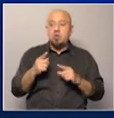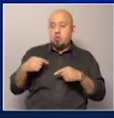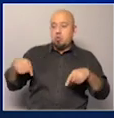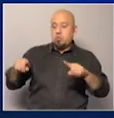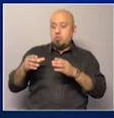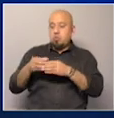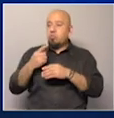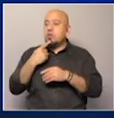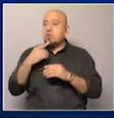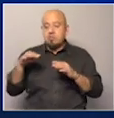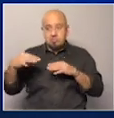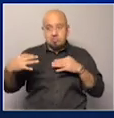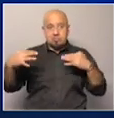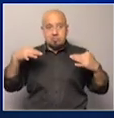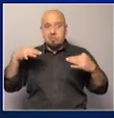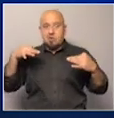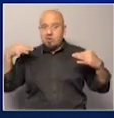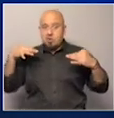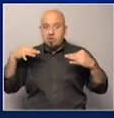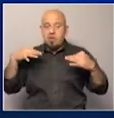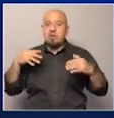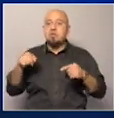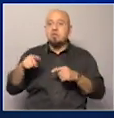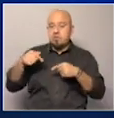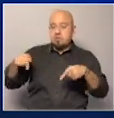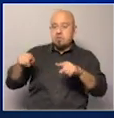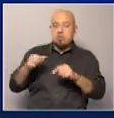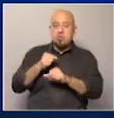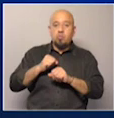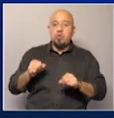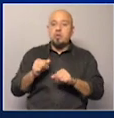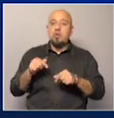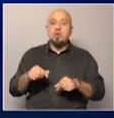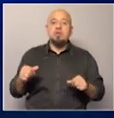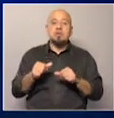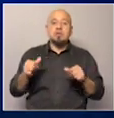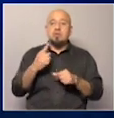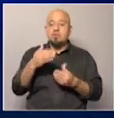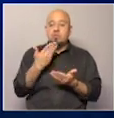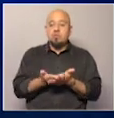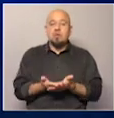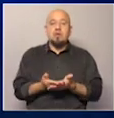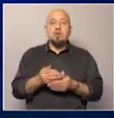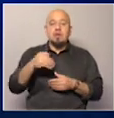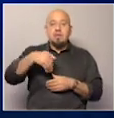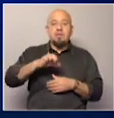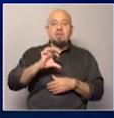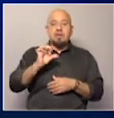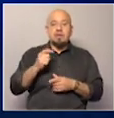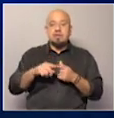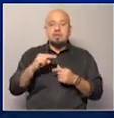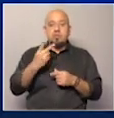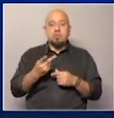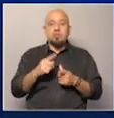ser opositoras cuando el más vuelva al poder no consiguieron articular la única propuesta no mesa el segundo más votado